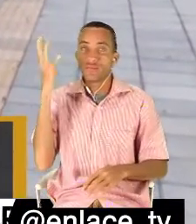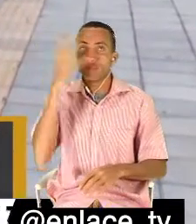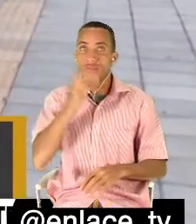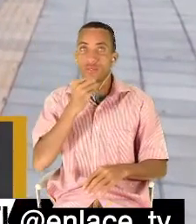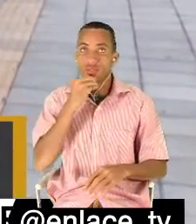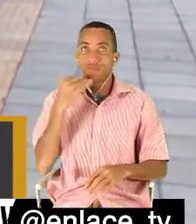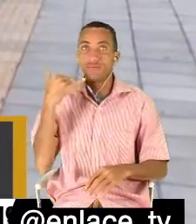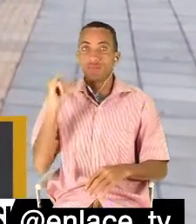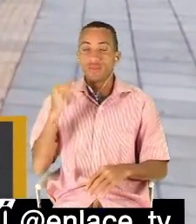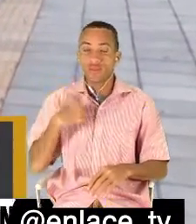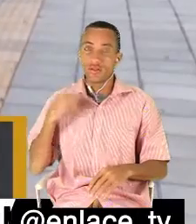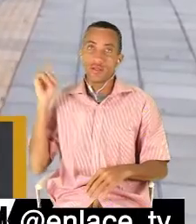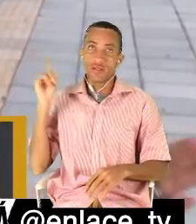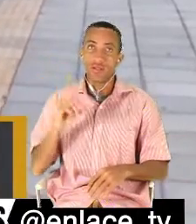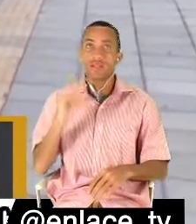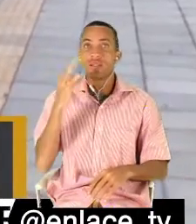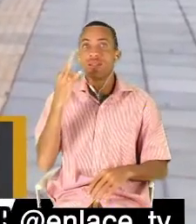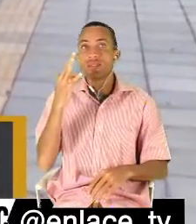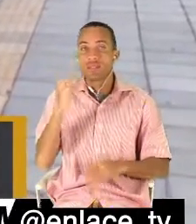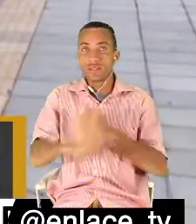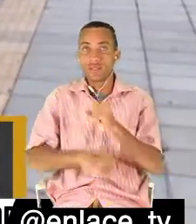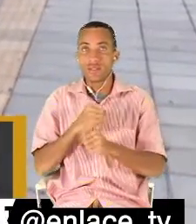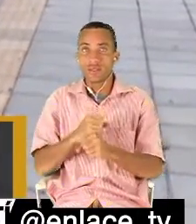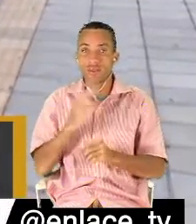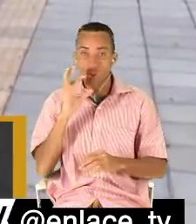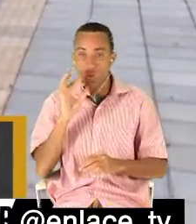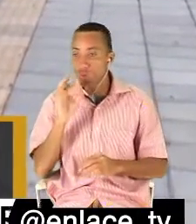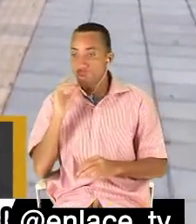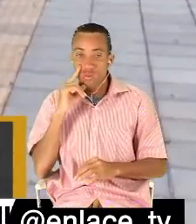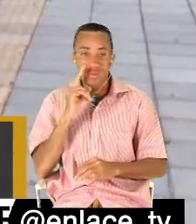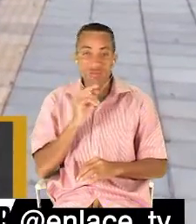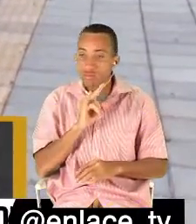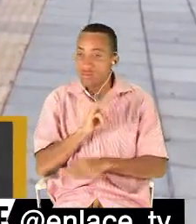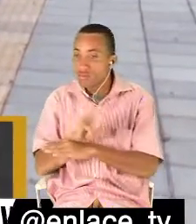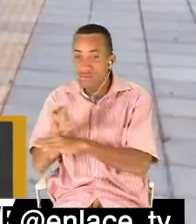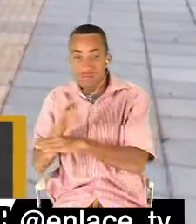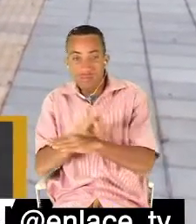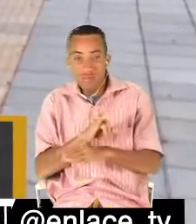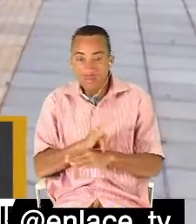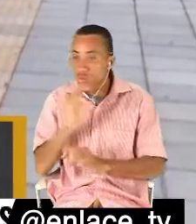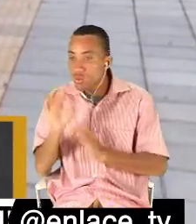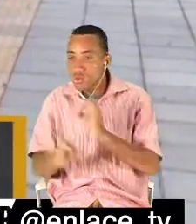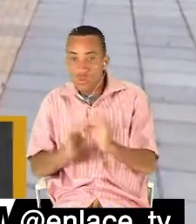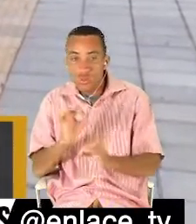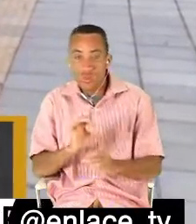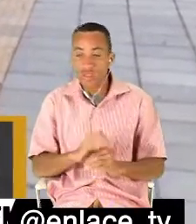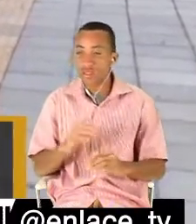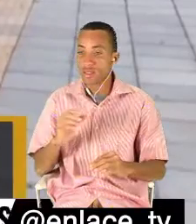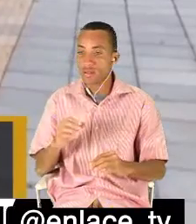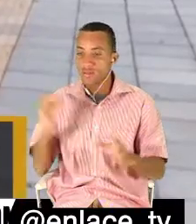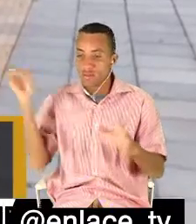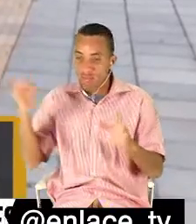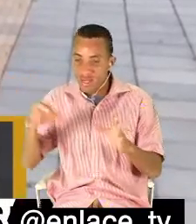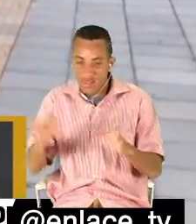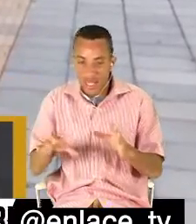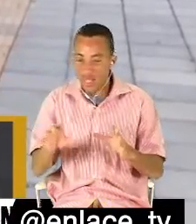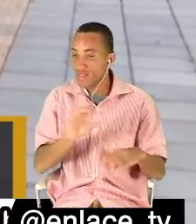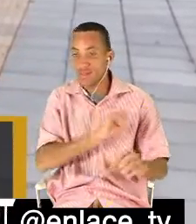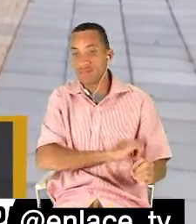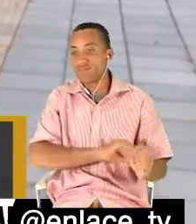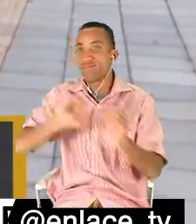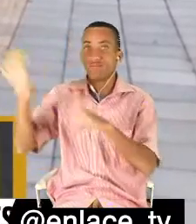ya llevo 3 años cuidando aquí, se levantó el basurero y pues con la obra que más o menos creé, así